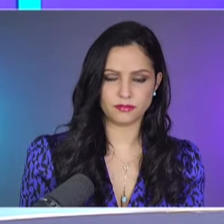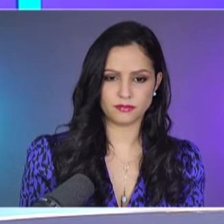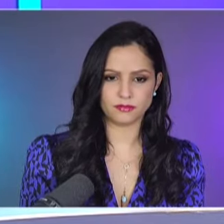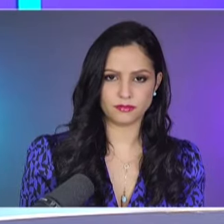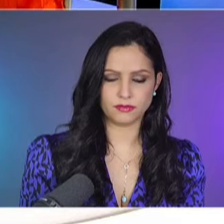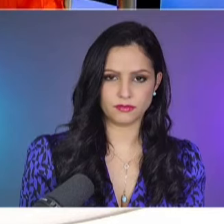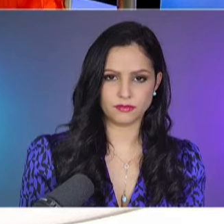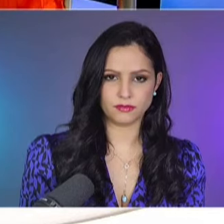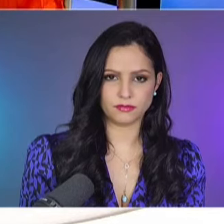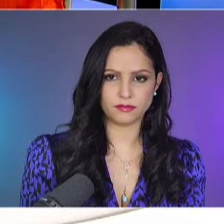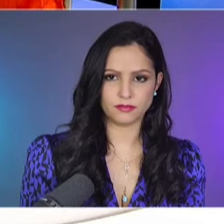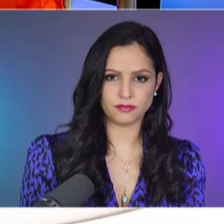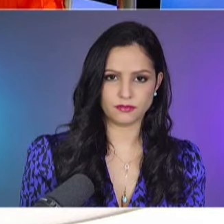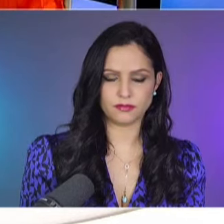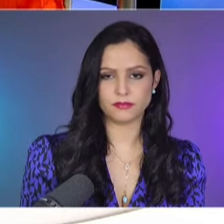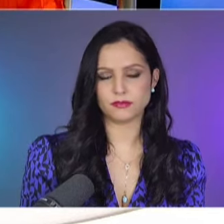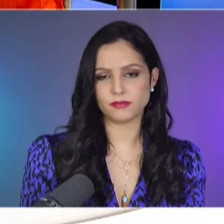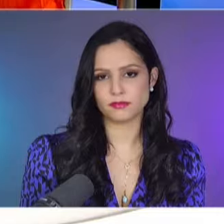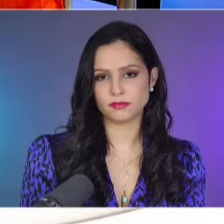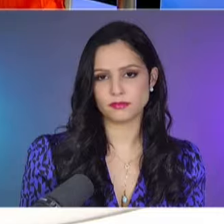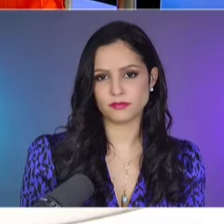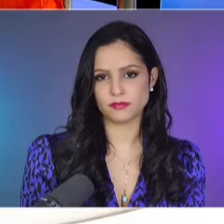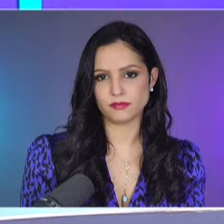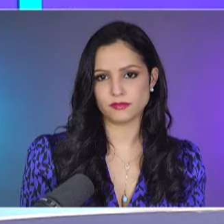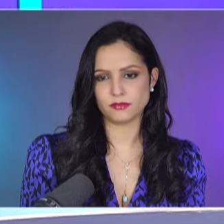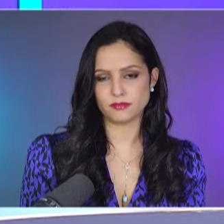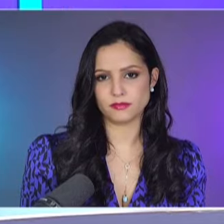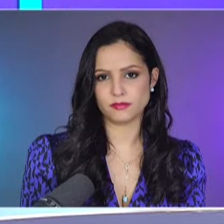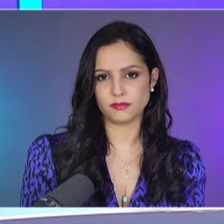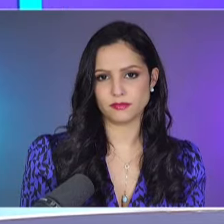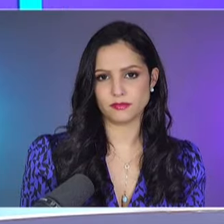del 2020 a la fecha han aumentado de 2.400 millones